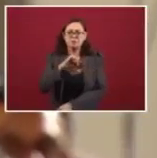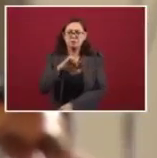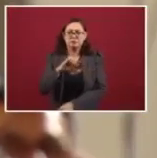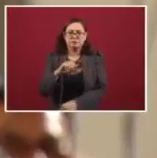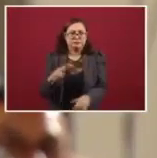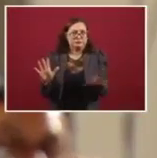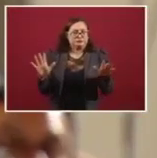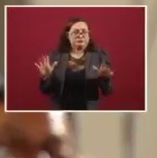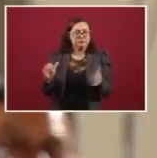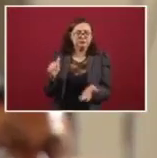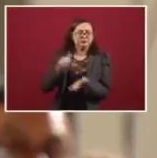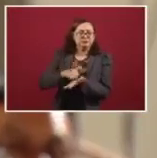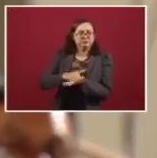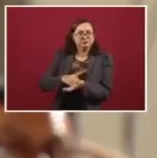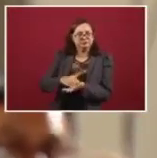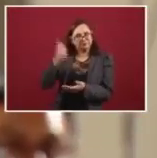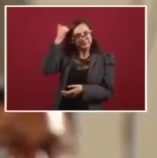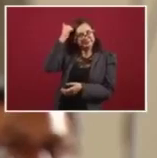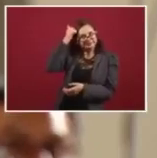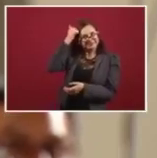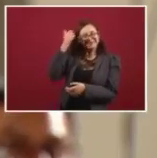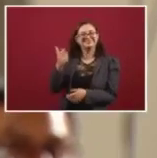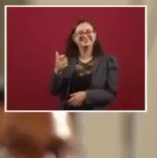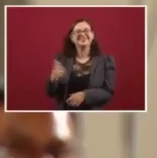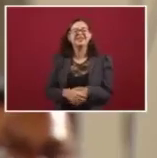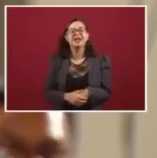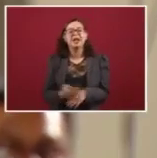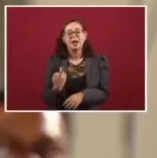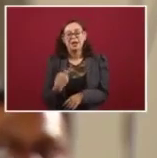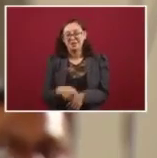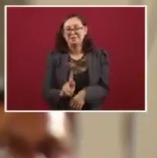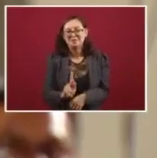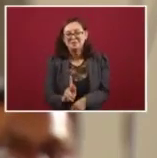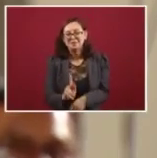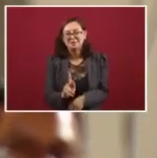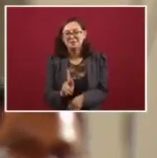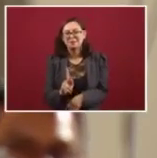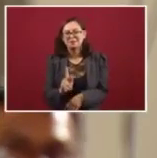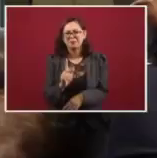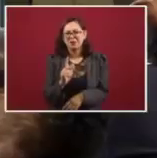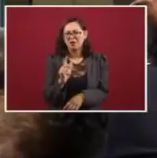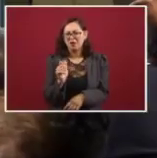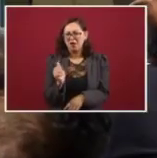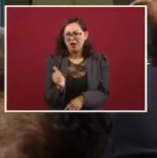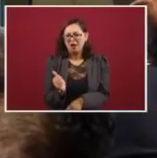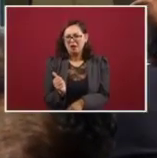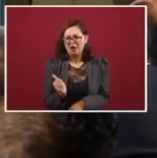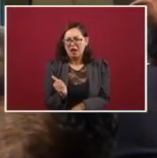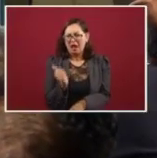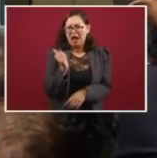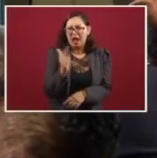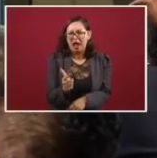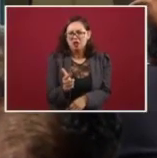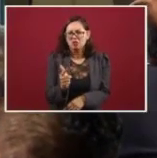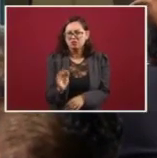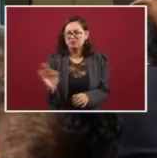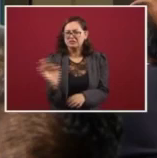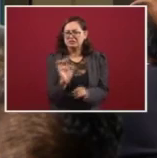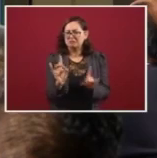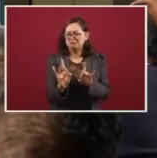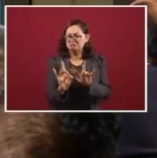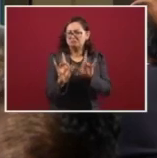madera. Pero, ¿tiene usted en la mira a alguien que pudiera actuar con la misma tónica